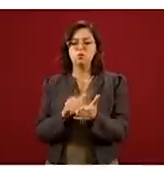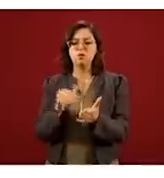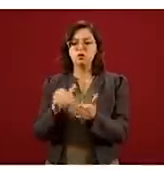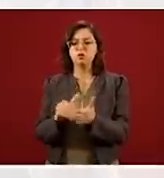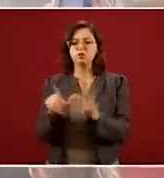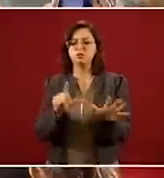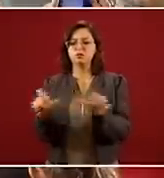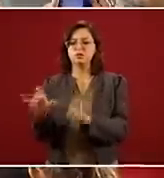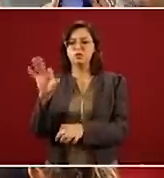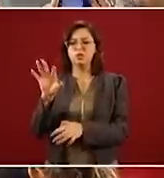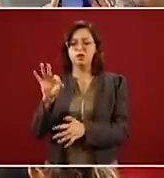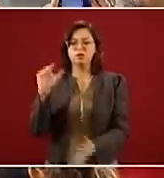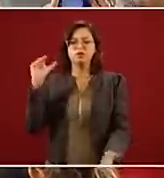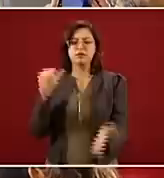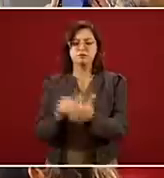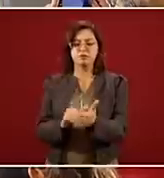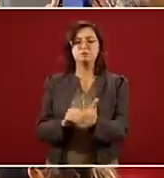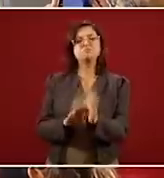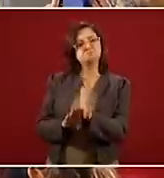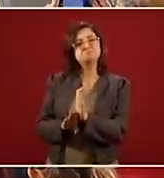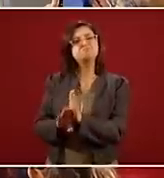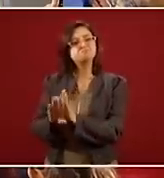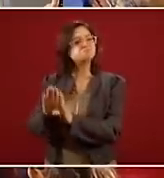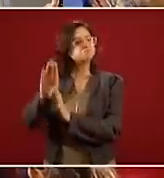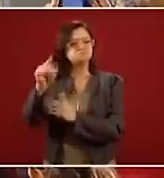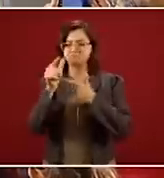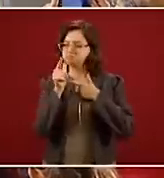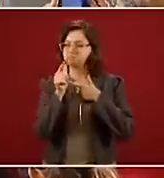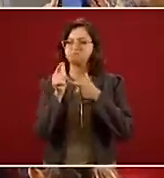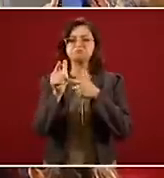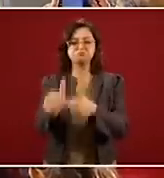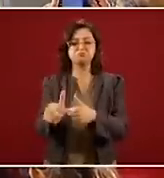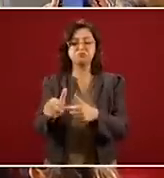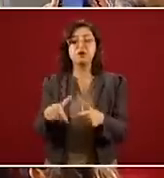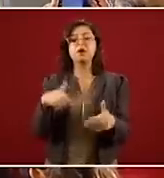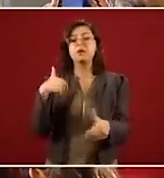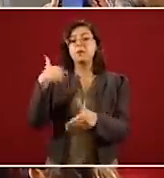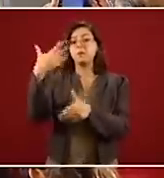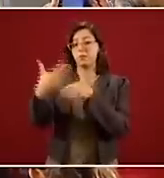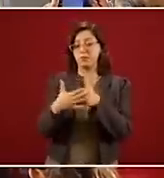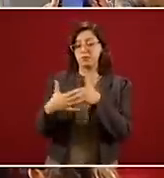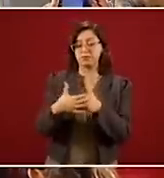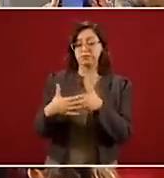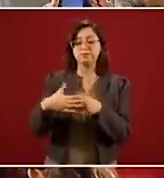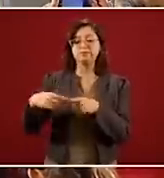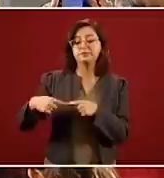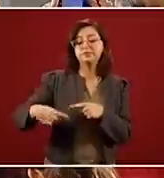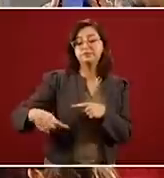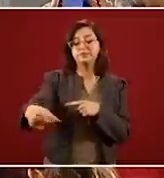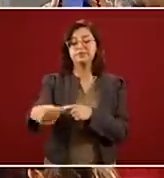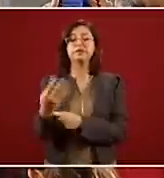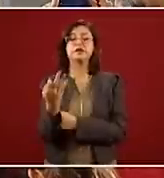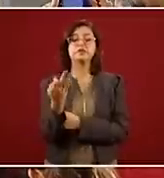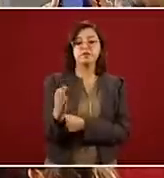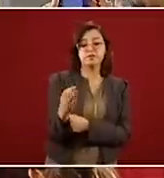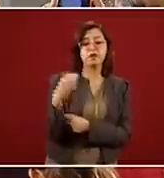1.740.000 barriles, y esta es la proyección que tenemos para los meses de febrero